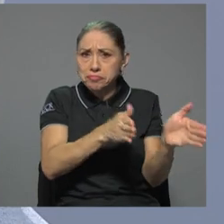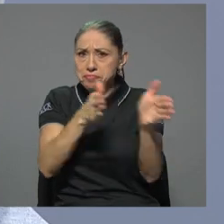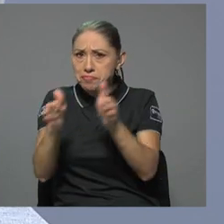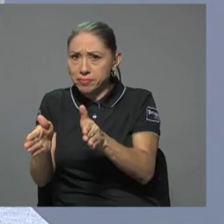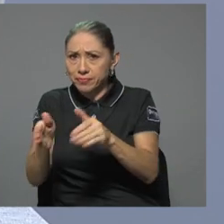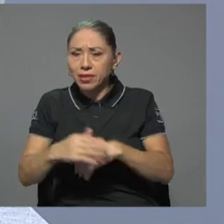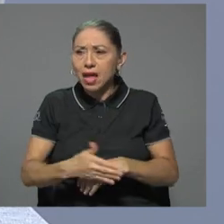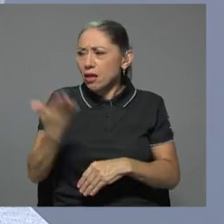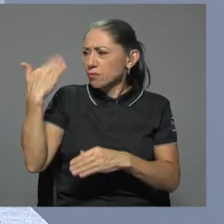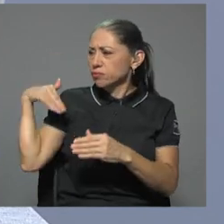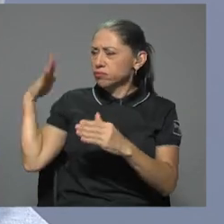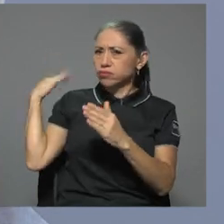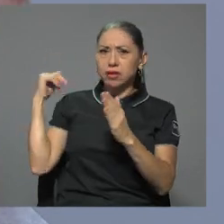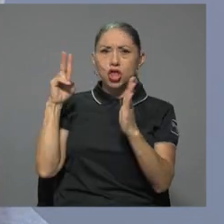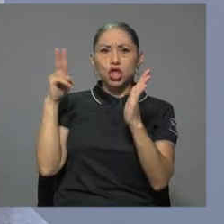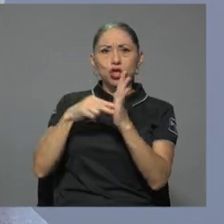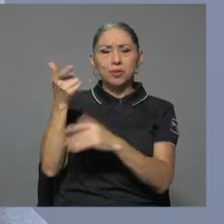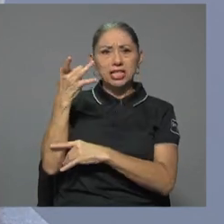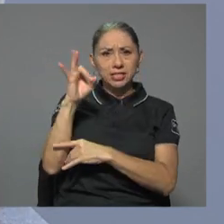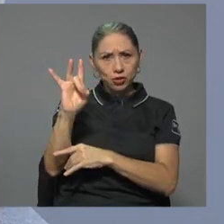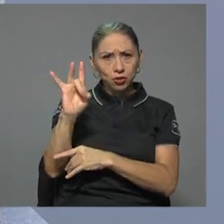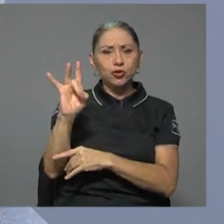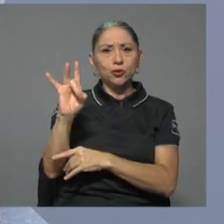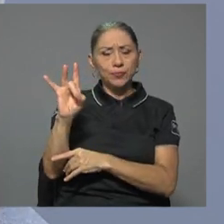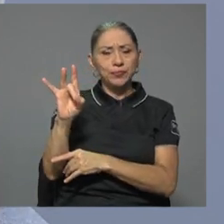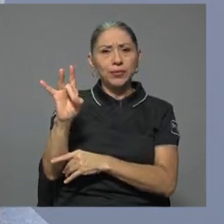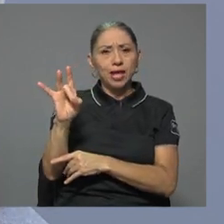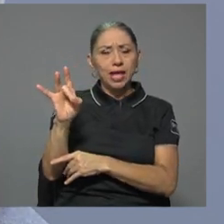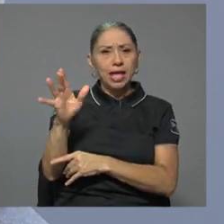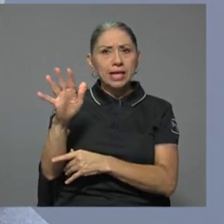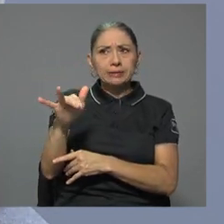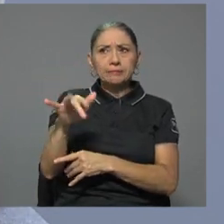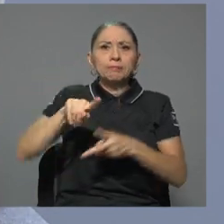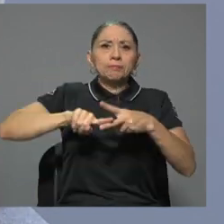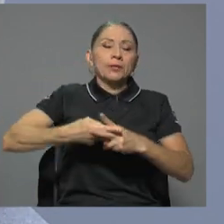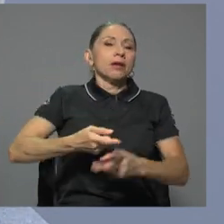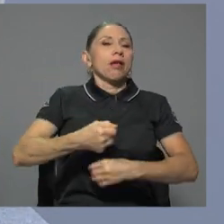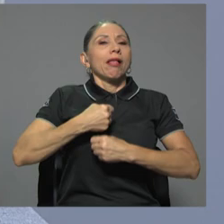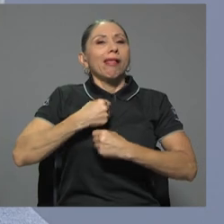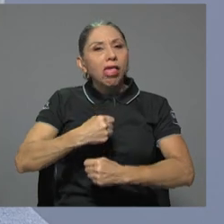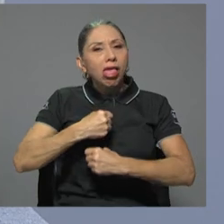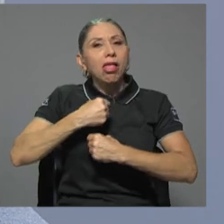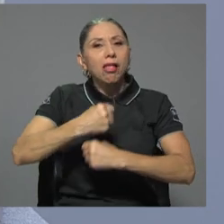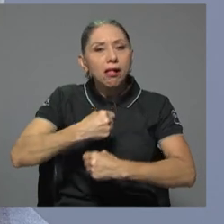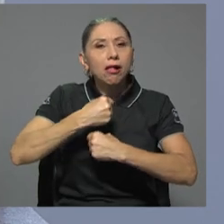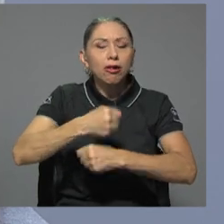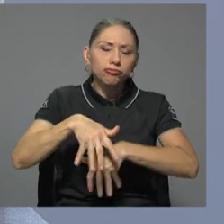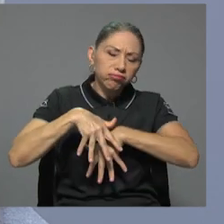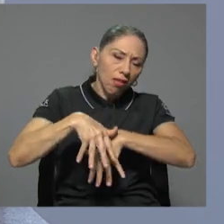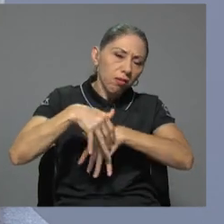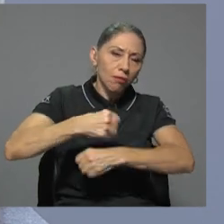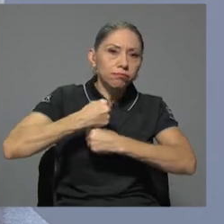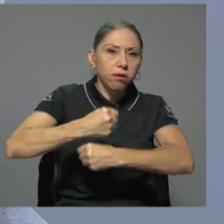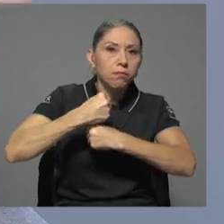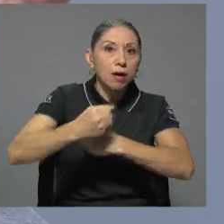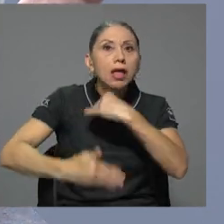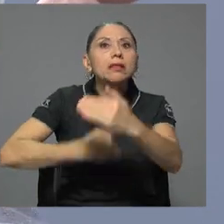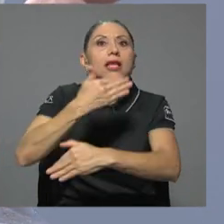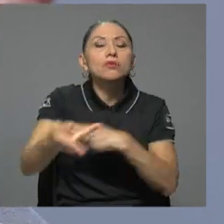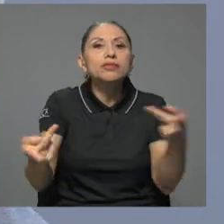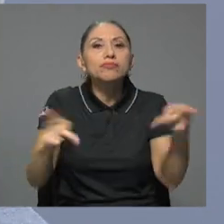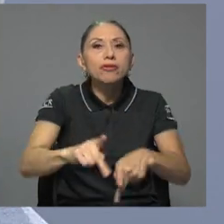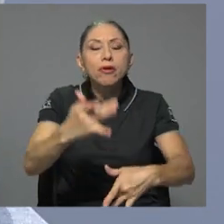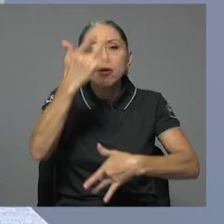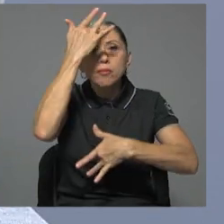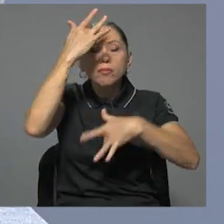partir del 2018 se dan las huelgas y posteriormente se da la situación de pandemia lo